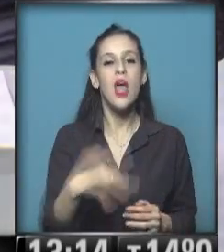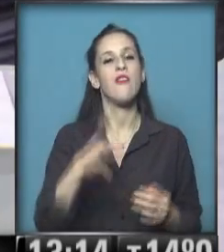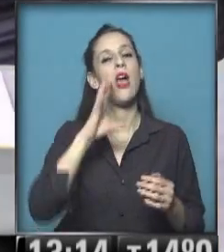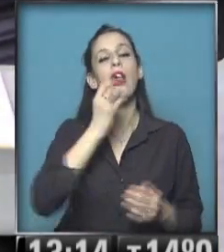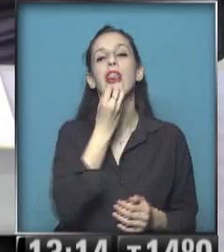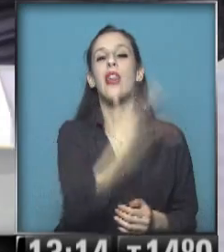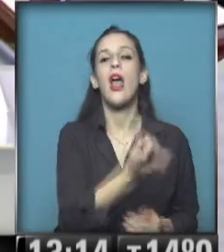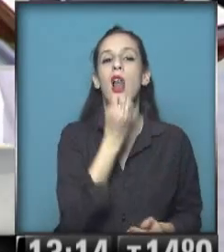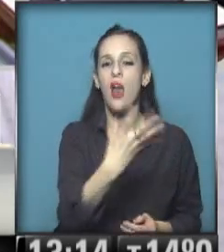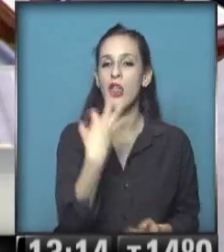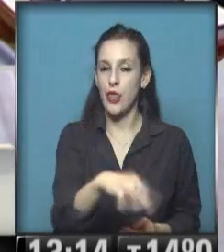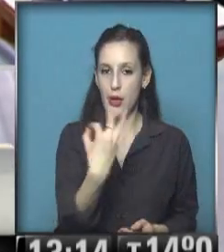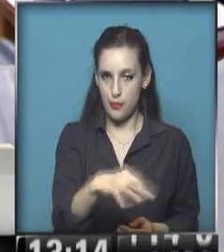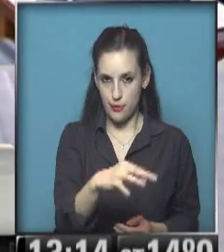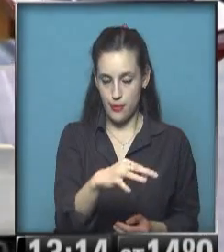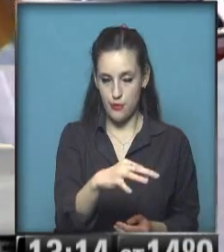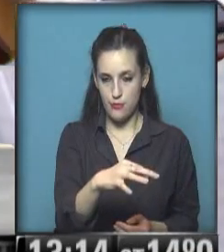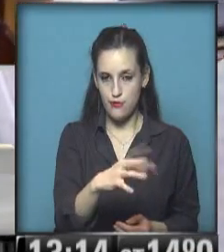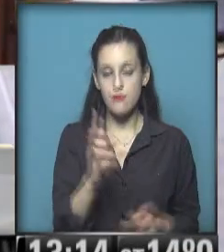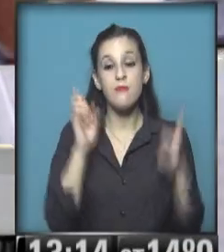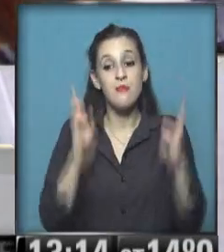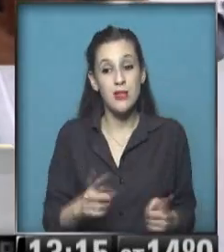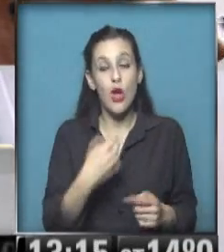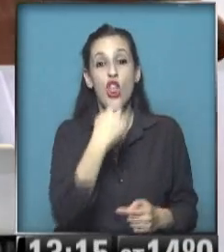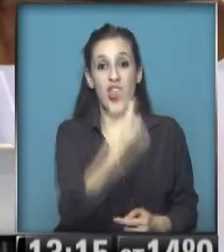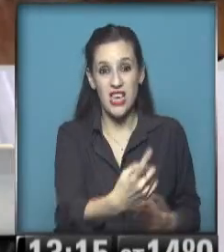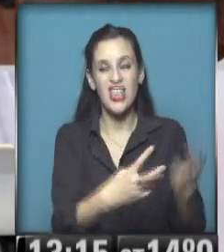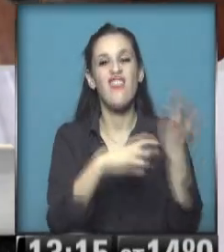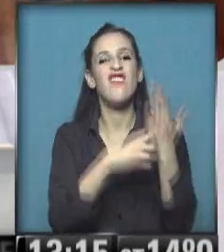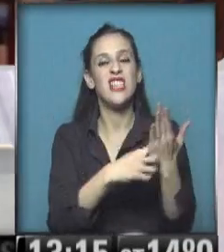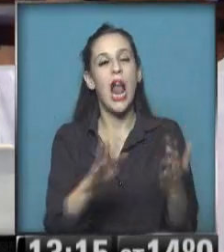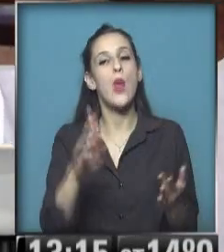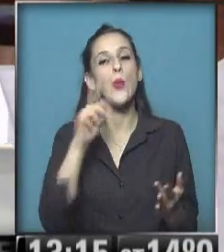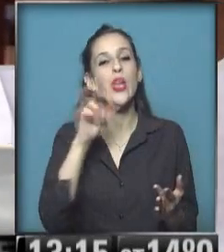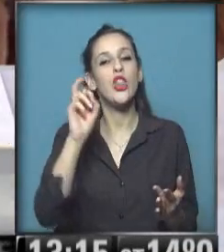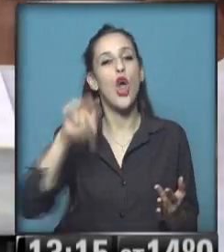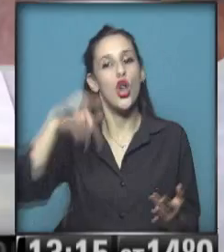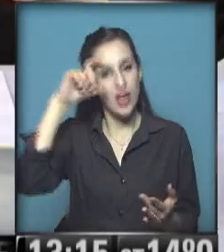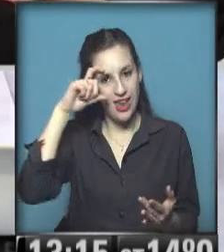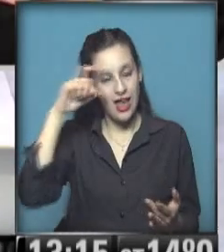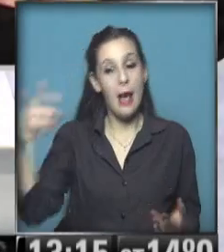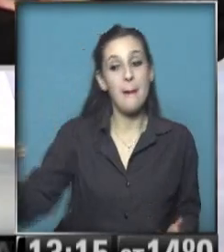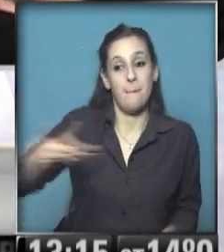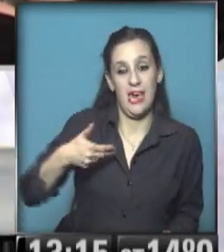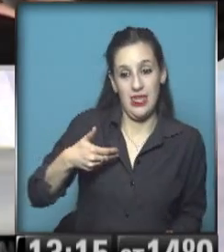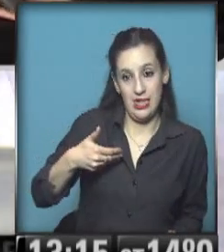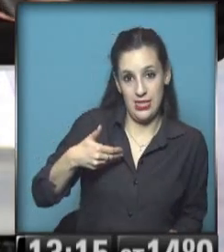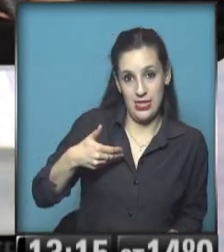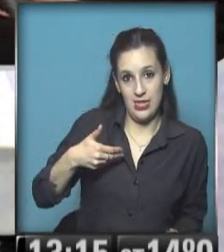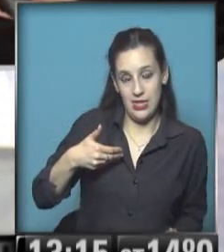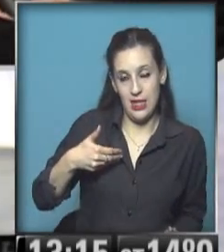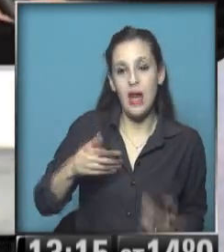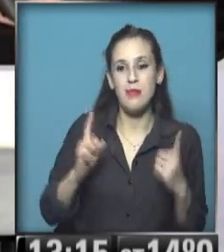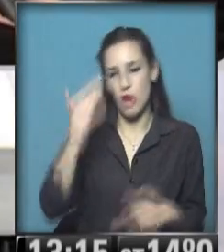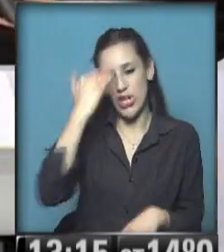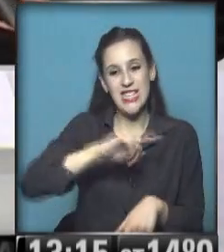diciendo que el fiscal Bidone le había pedido, a cambio de darle comida, que hacía 15 horas que no